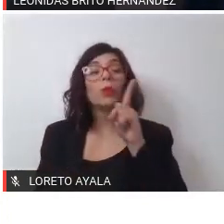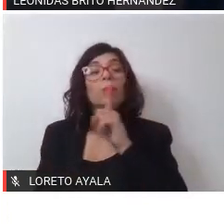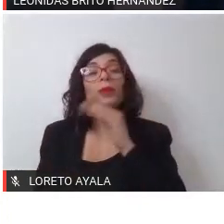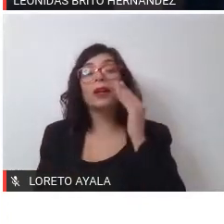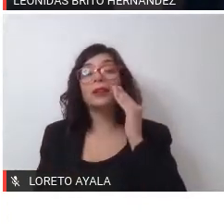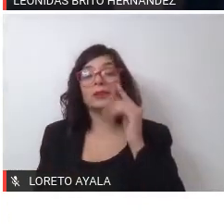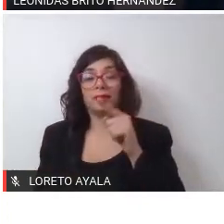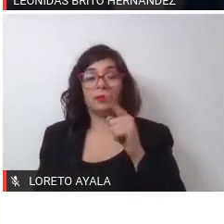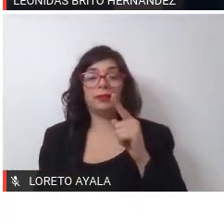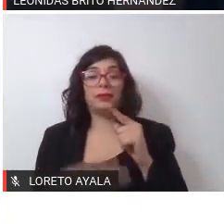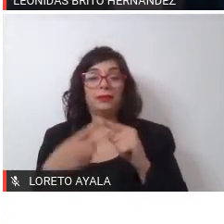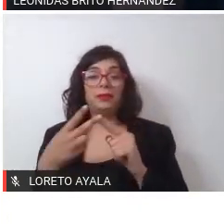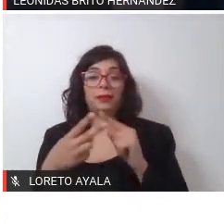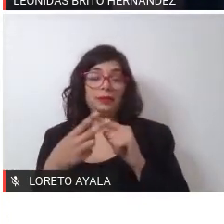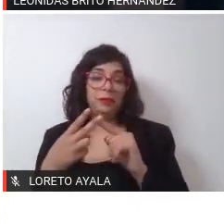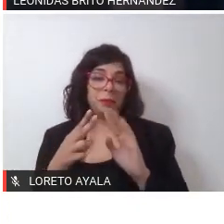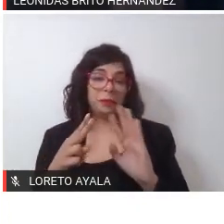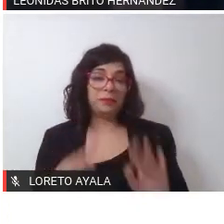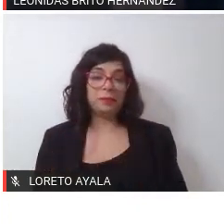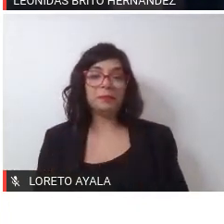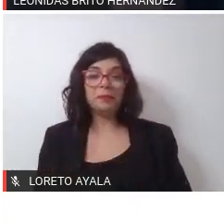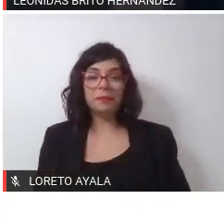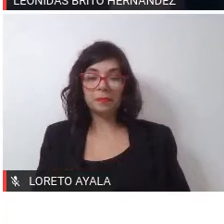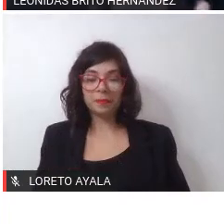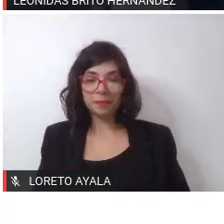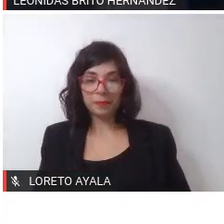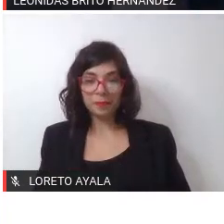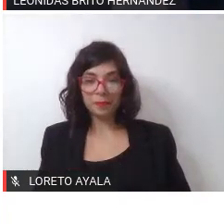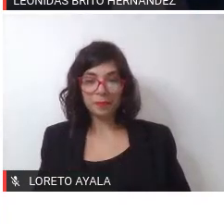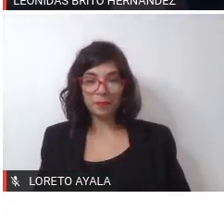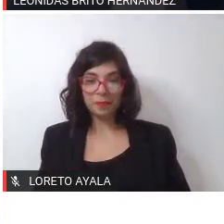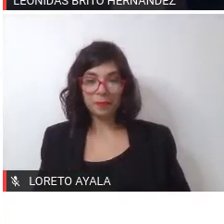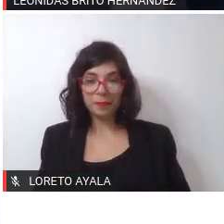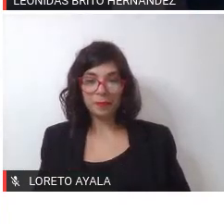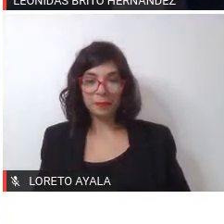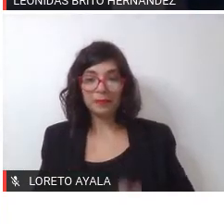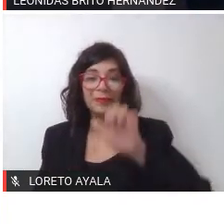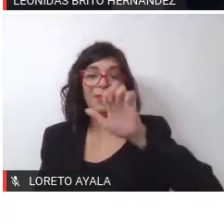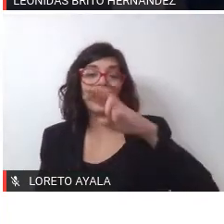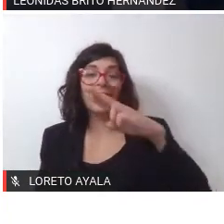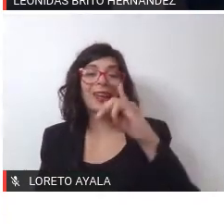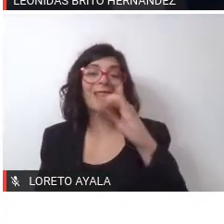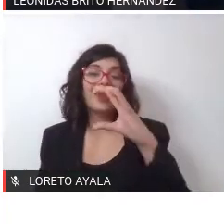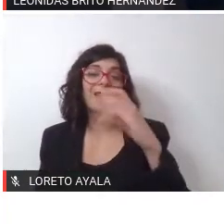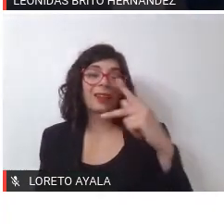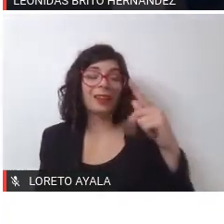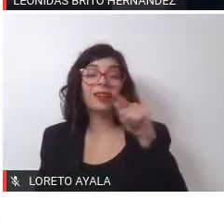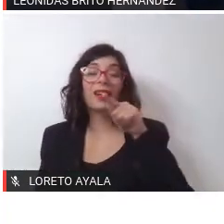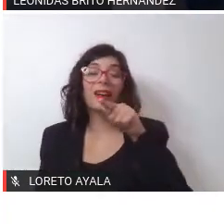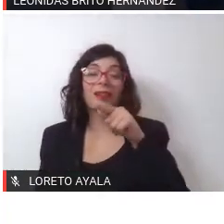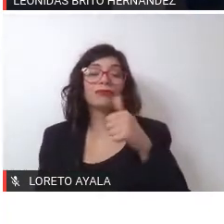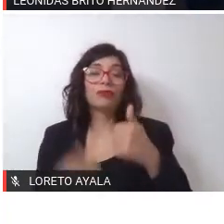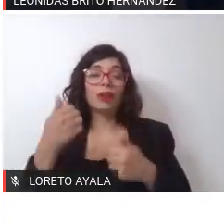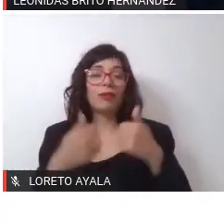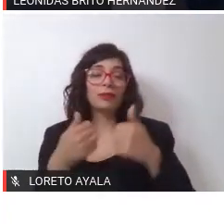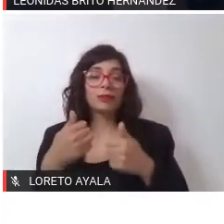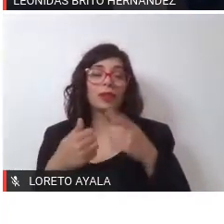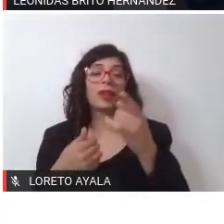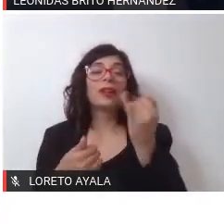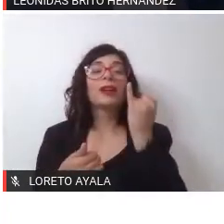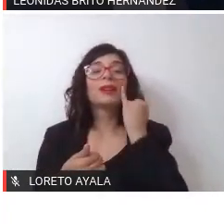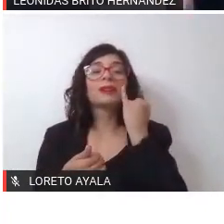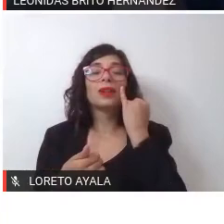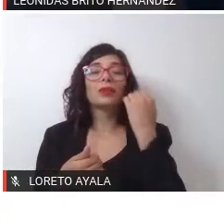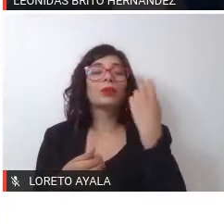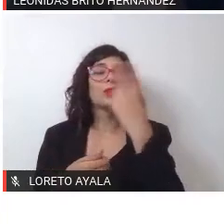pregunta de la presentación. Dice usted, Eric Alcota Rodríguez, profesional del Instituto Nacional del Deporte de la